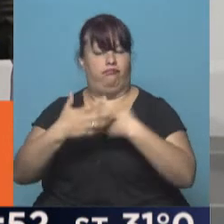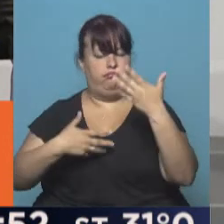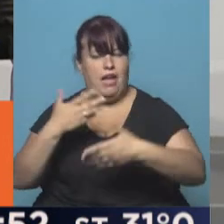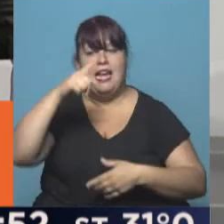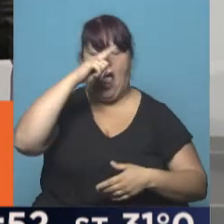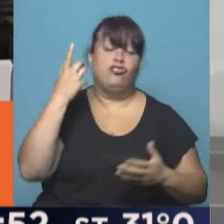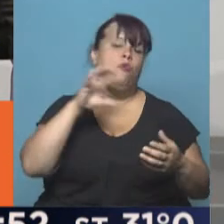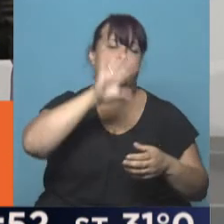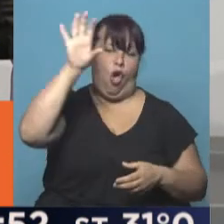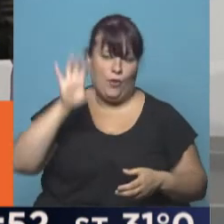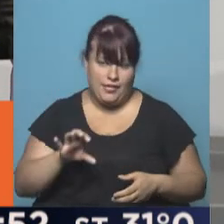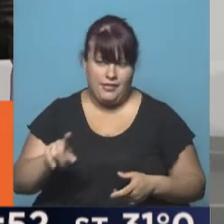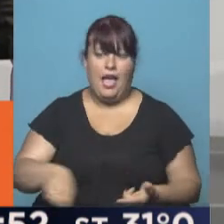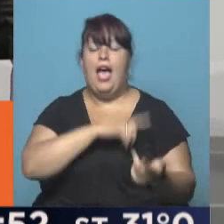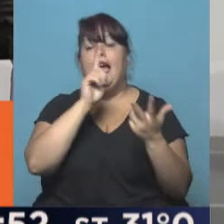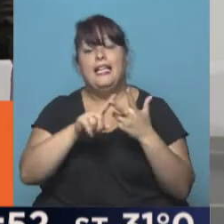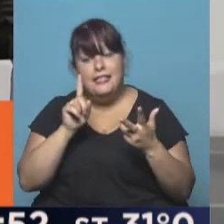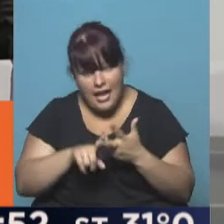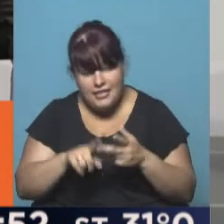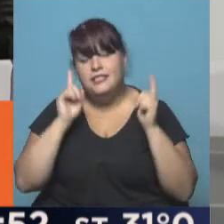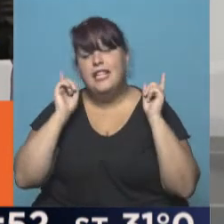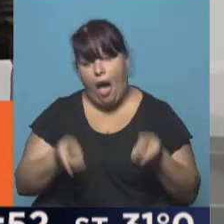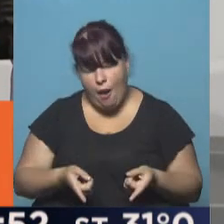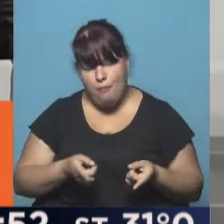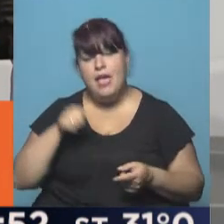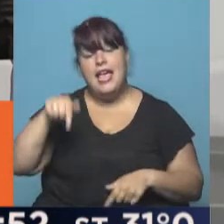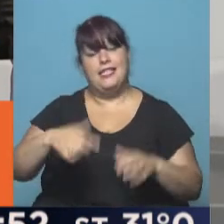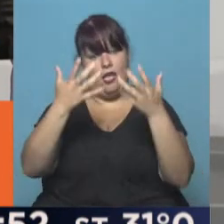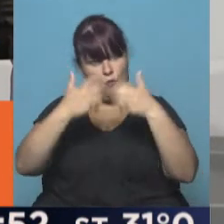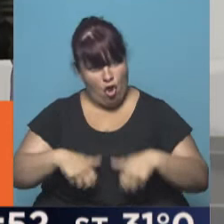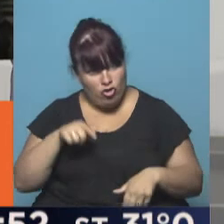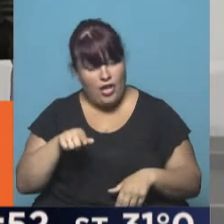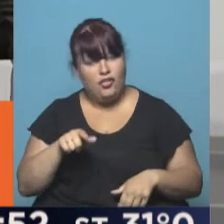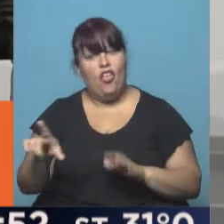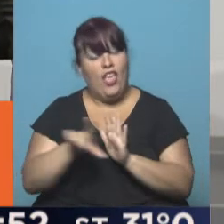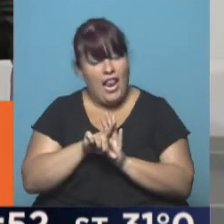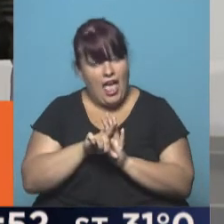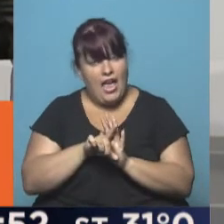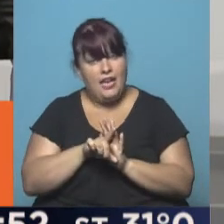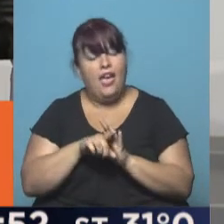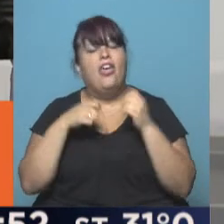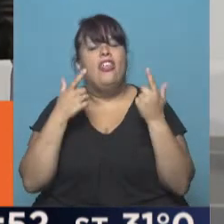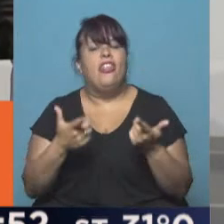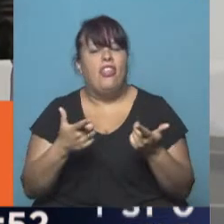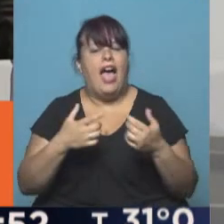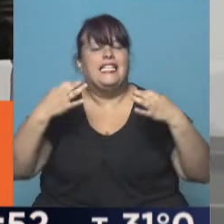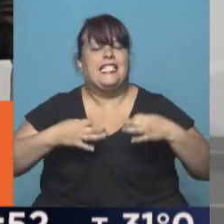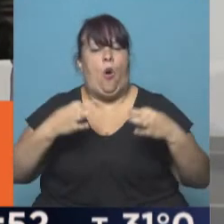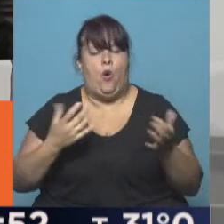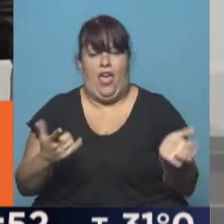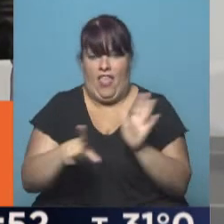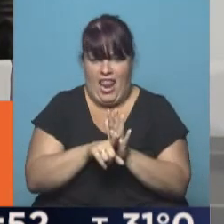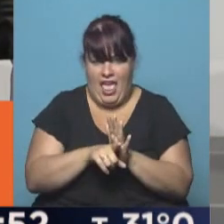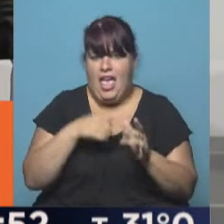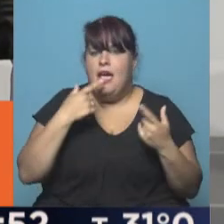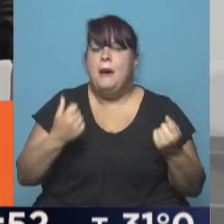nación y provincia. Y en tercer lugar, también este proyecto de ley genera seguridad jurídica, nos